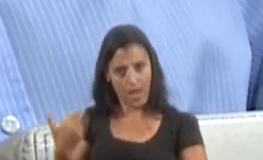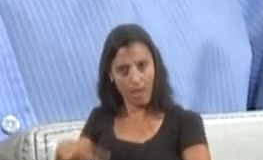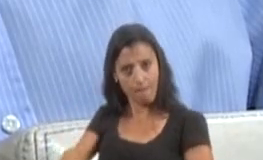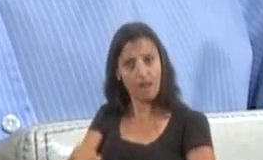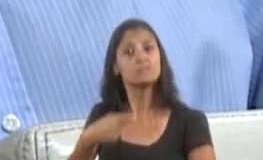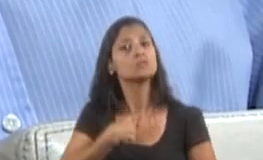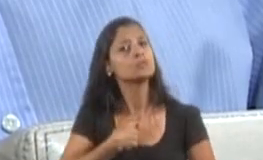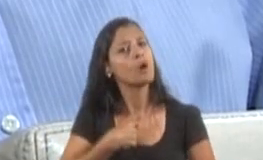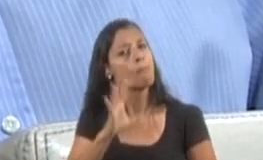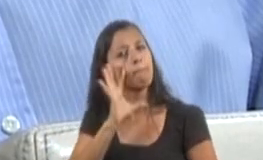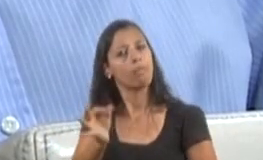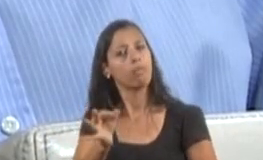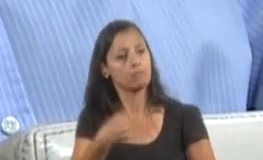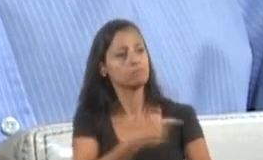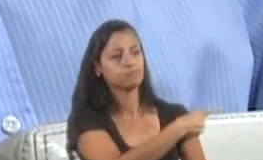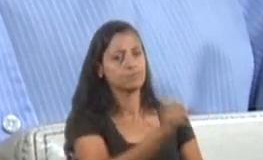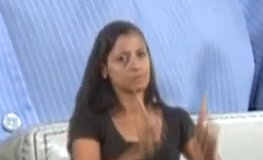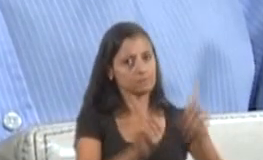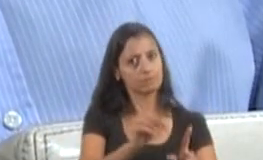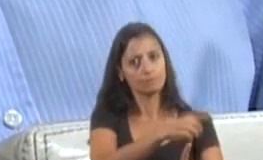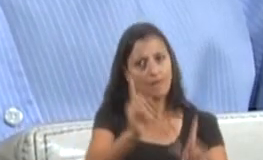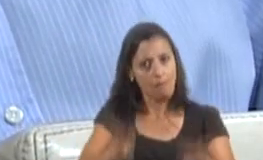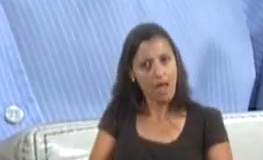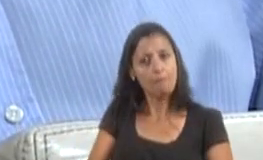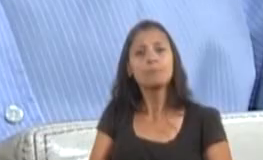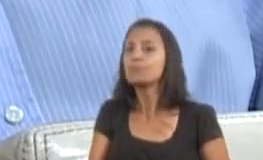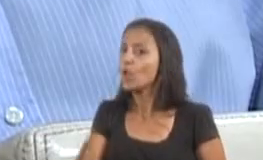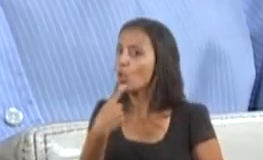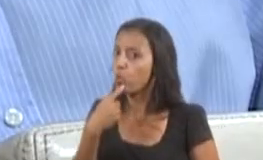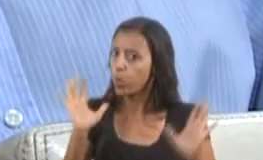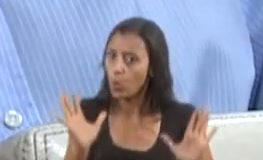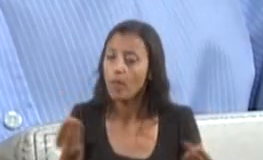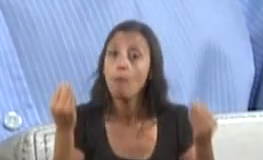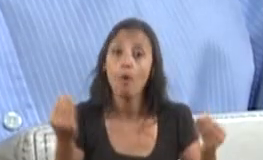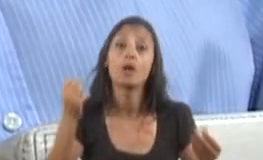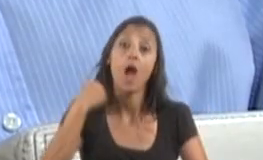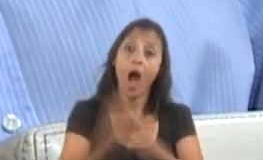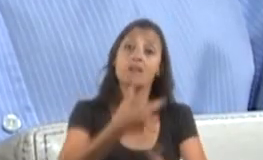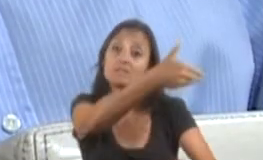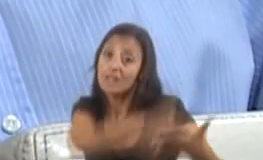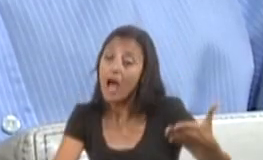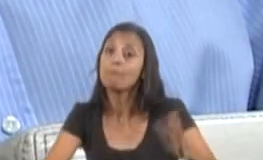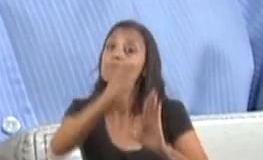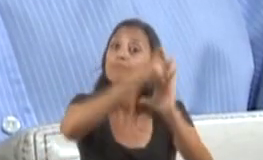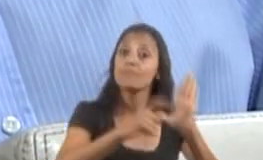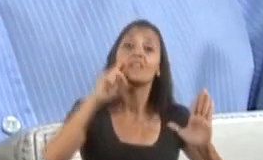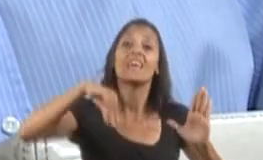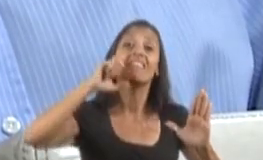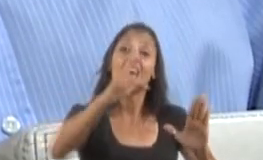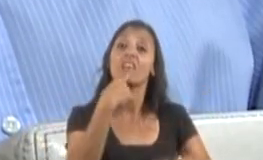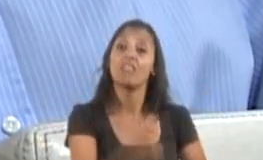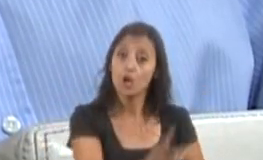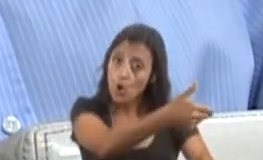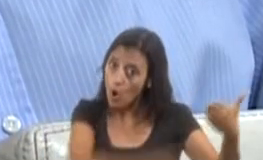por lo menos, y varios, que fue un número dudoso. De hecho, en el tema de que salió hasta un comunicado del propio INDEC, ¿no?, diciendo que había una